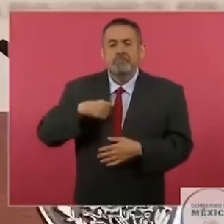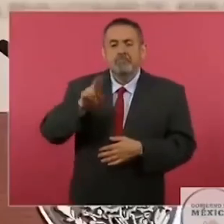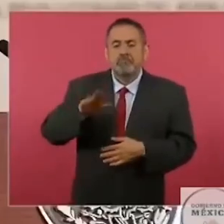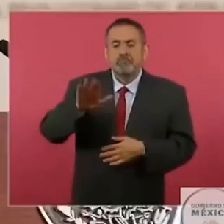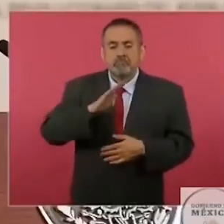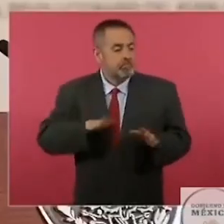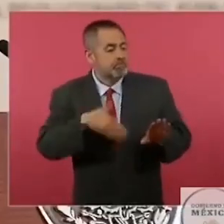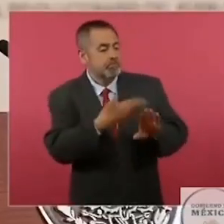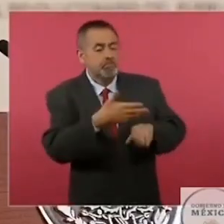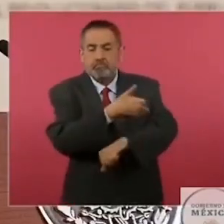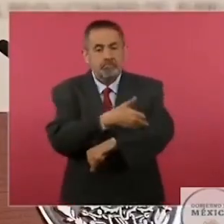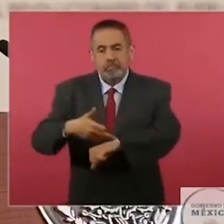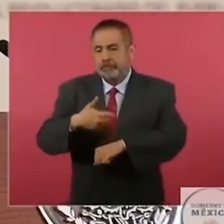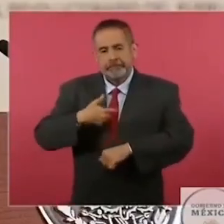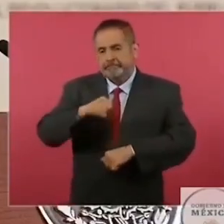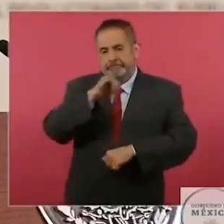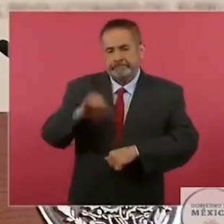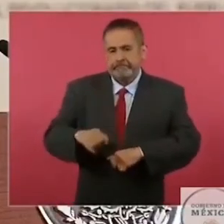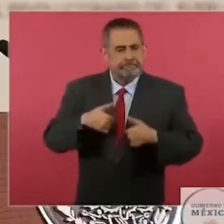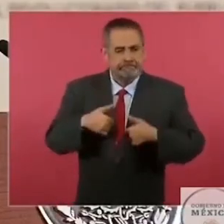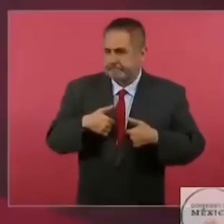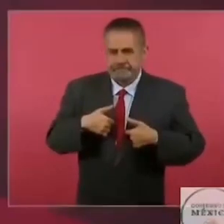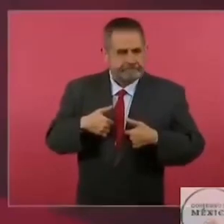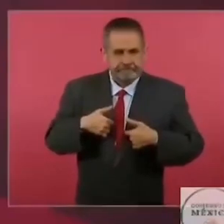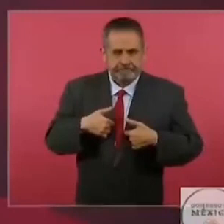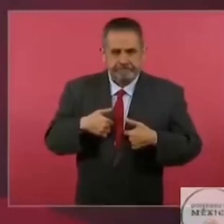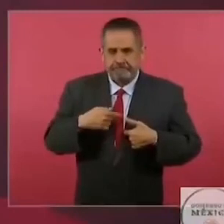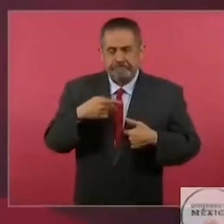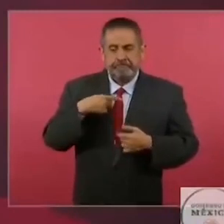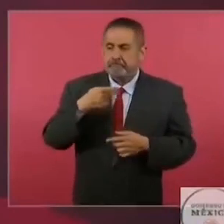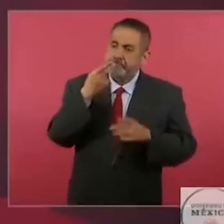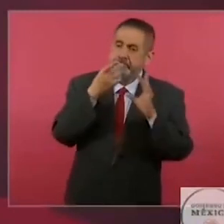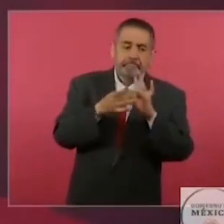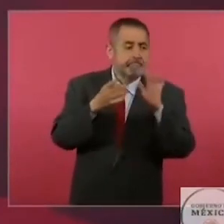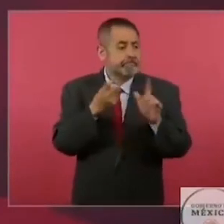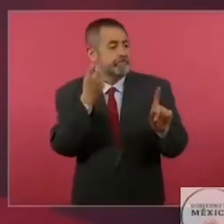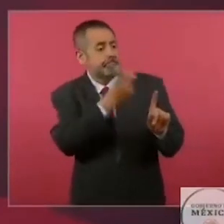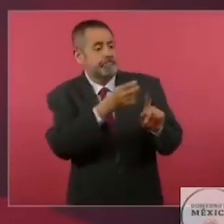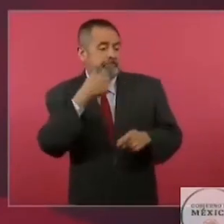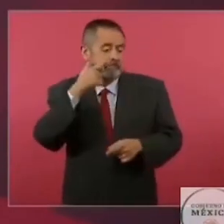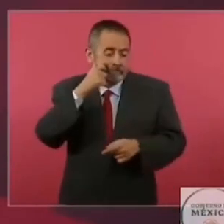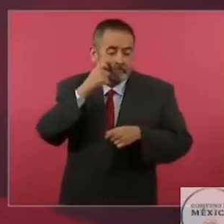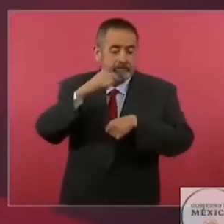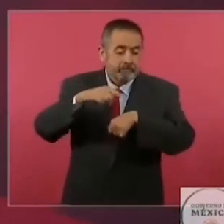su familia, ni he hablado del color de su piel, ni de